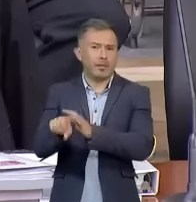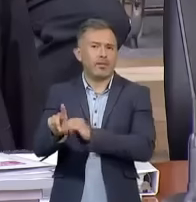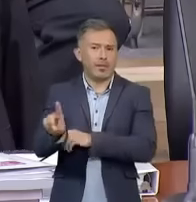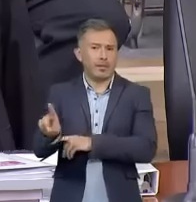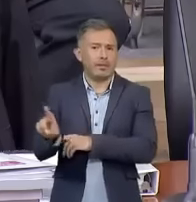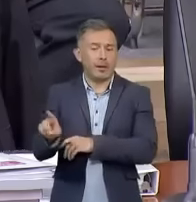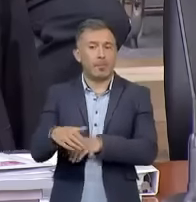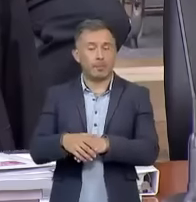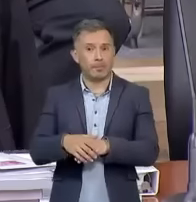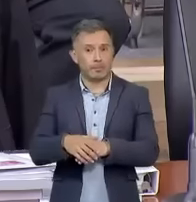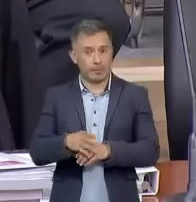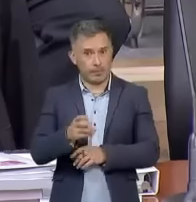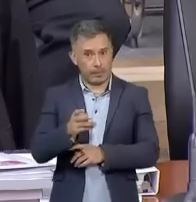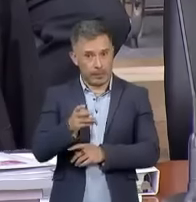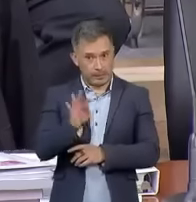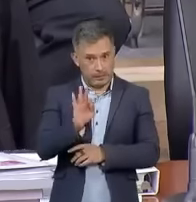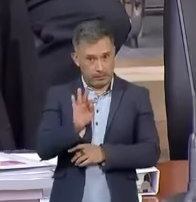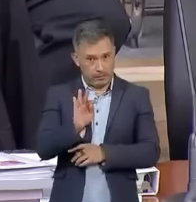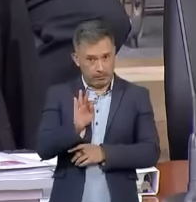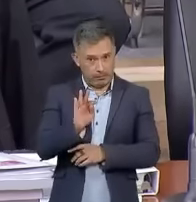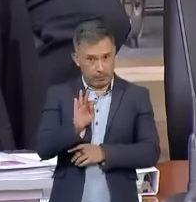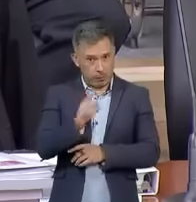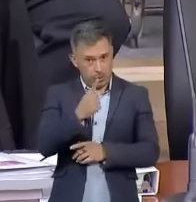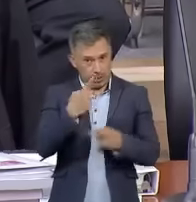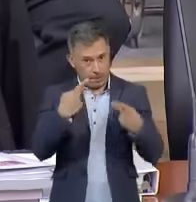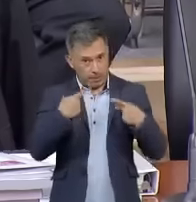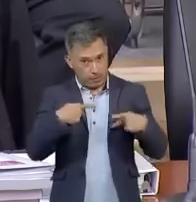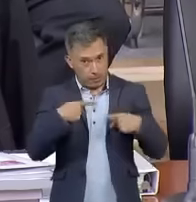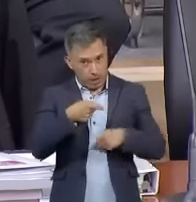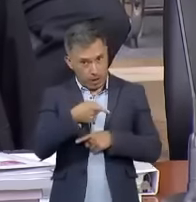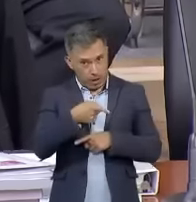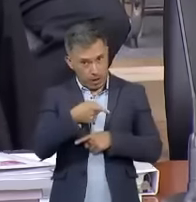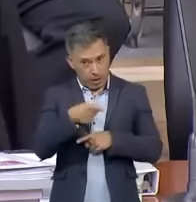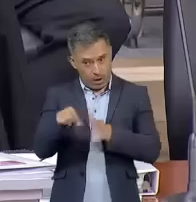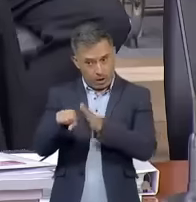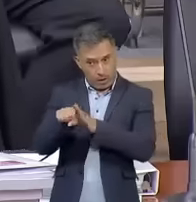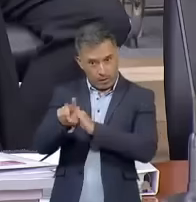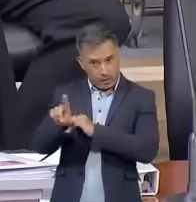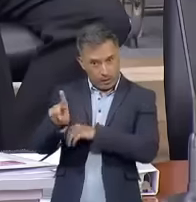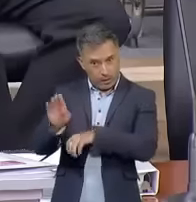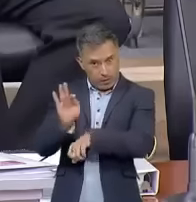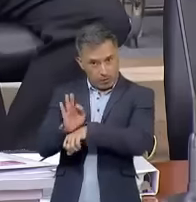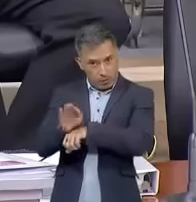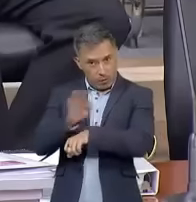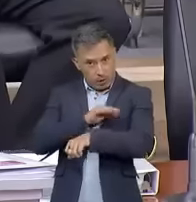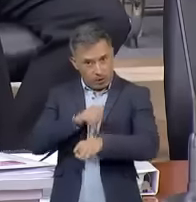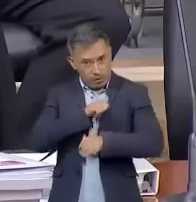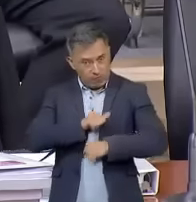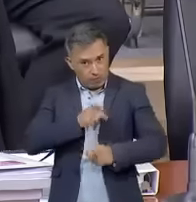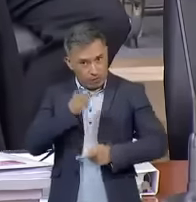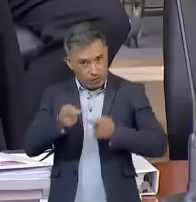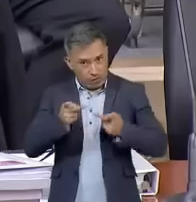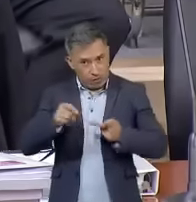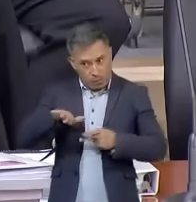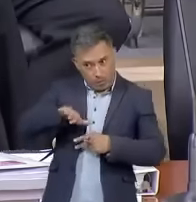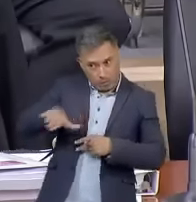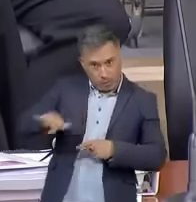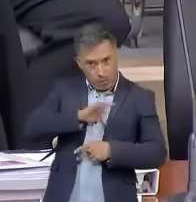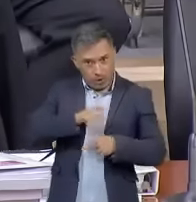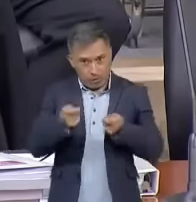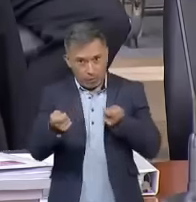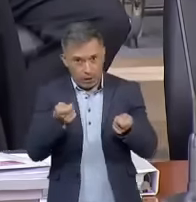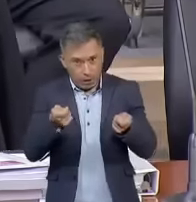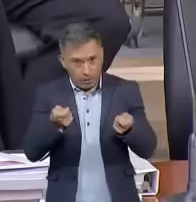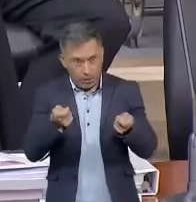tiene posiciones de derecha asumir una moderación por encima Sí si puede Sí si puede sin